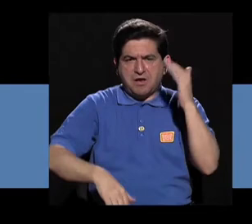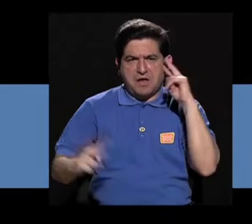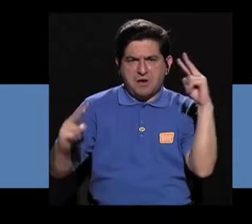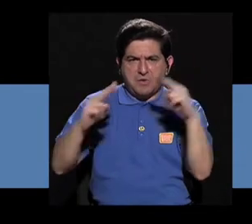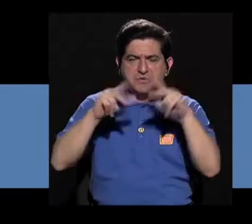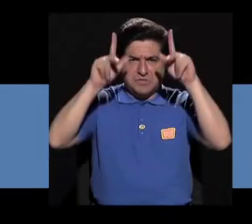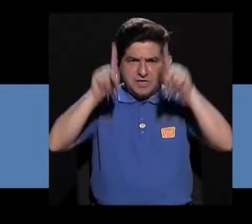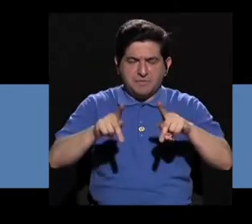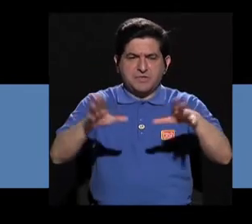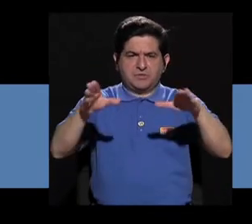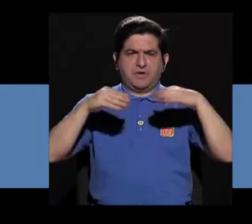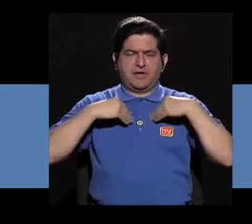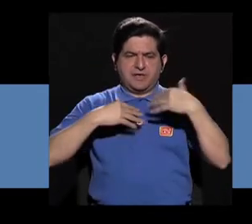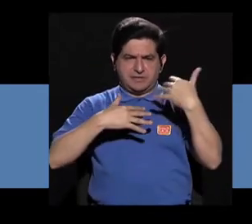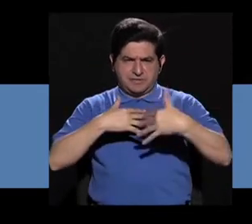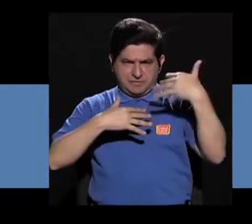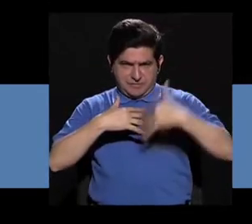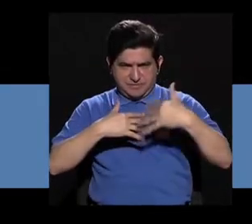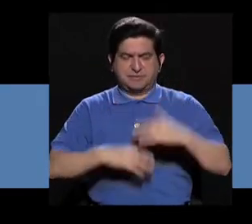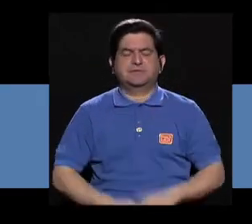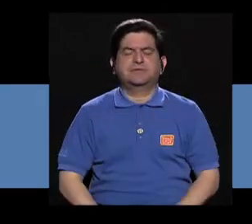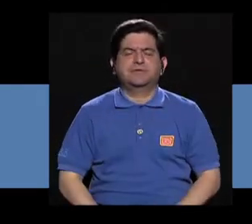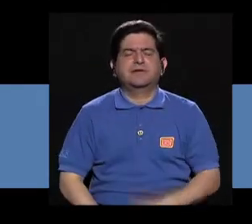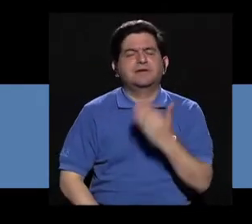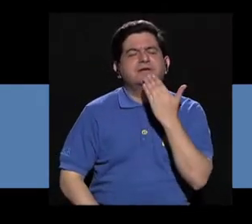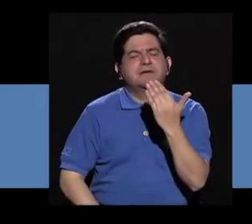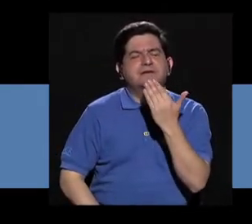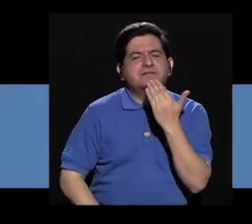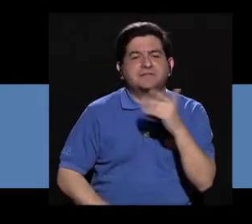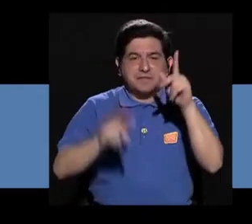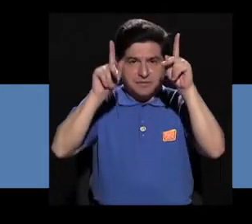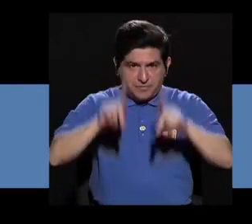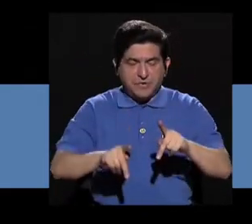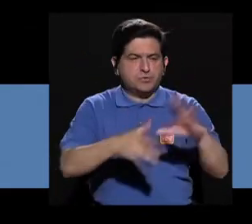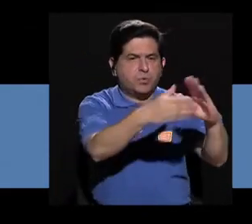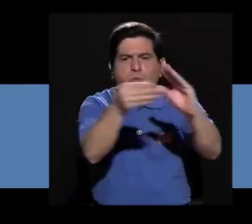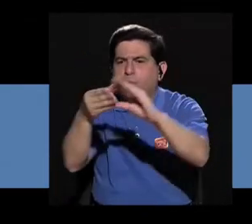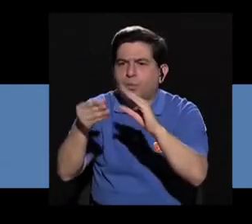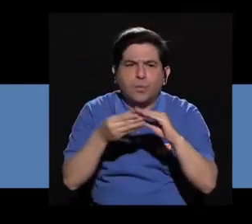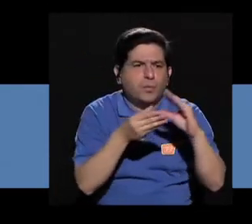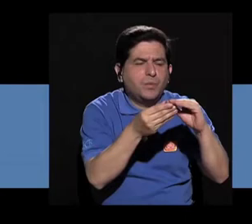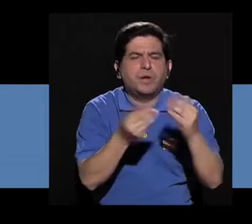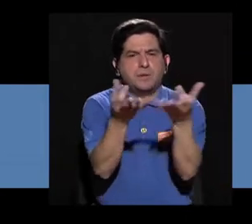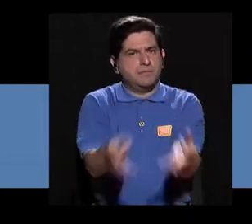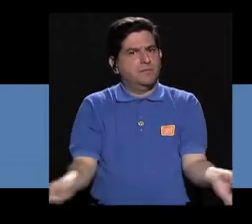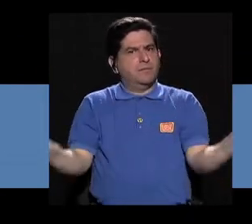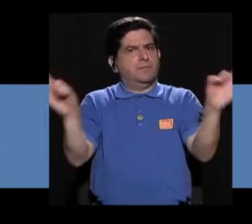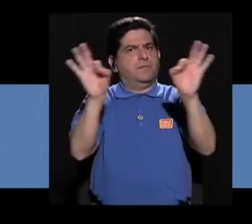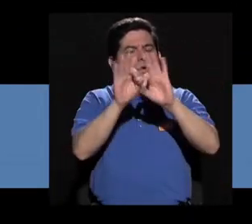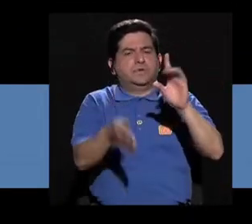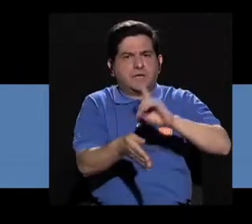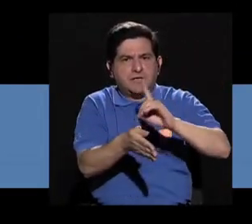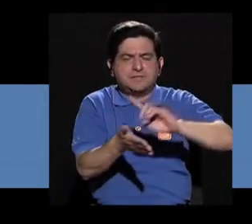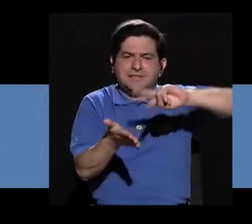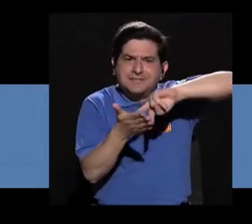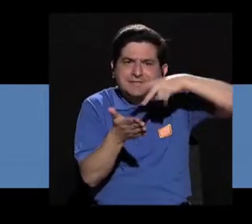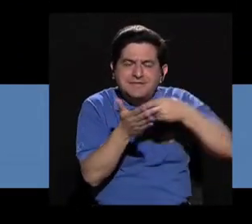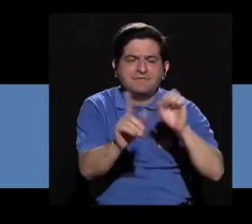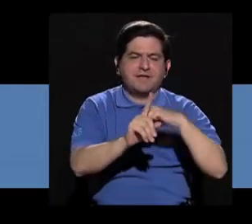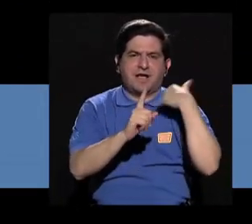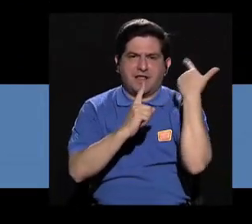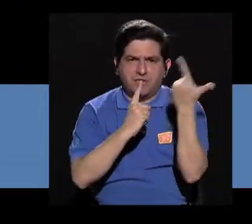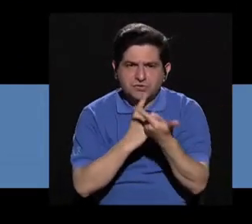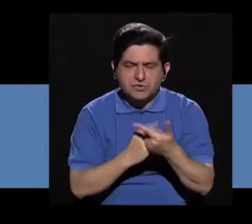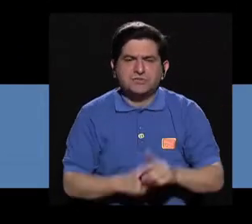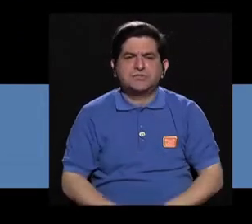al receptor de su donación. Se agradece que la persona pueda comentar a otros la importancia médica y el significado